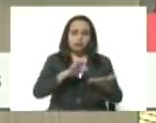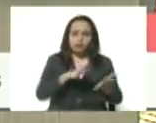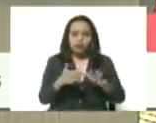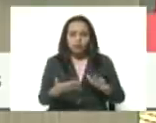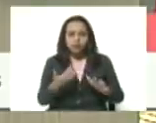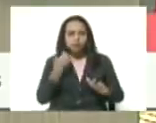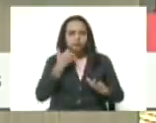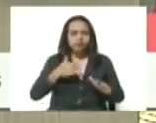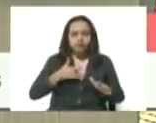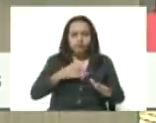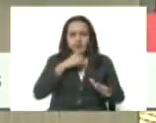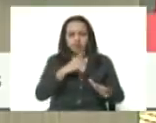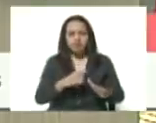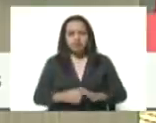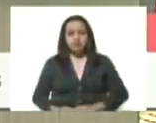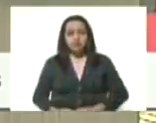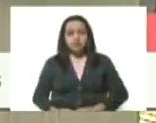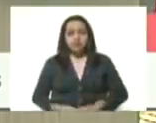moderados,